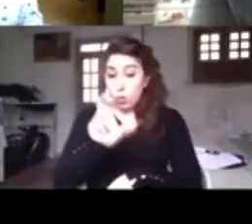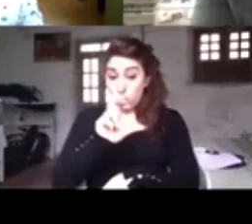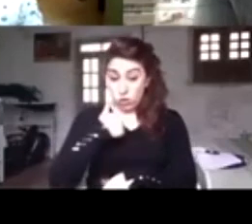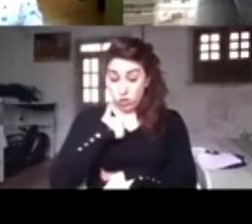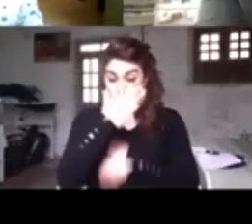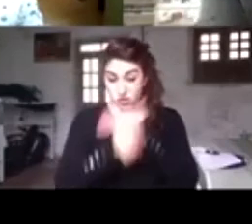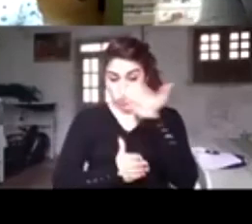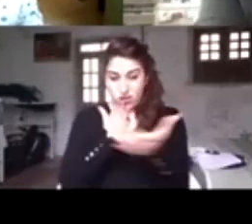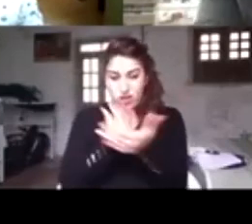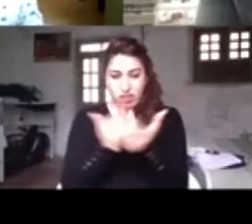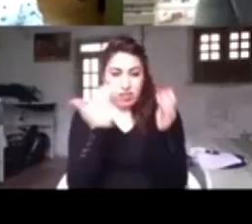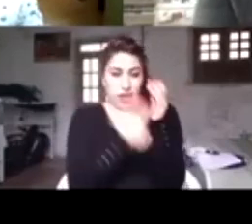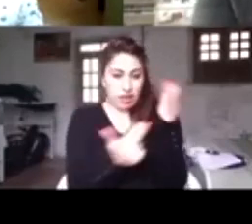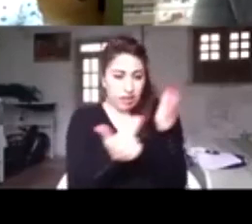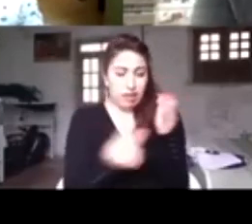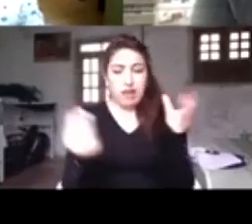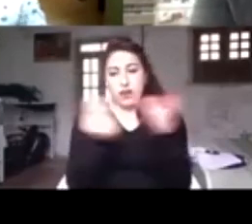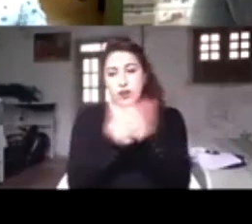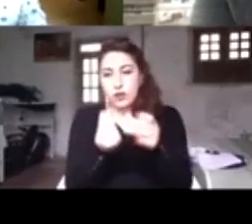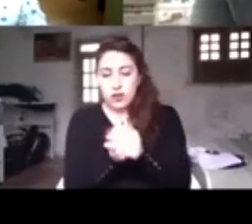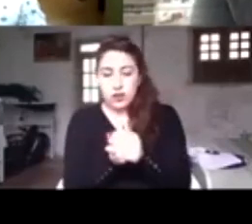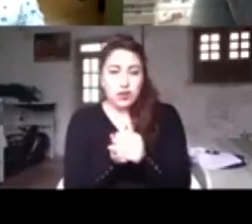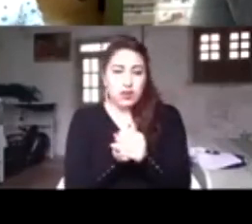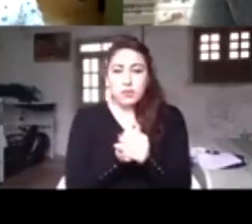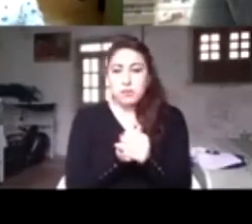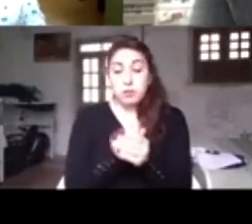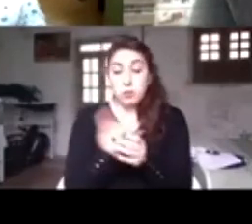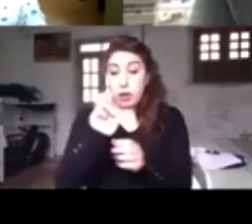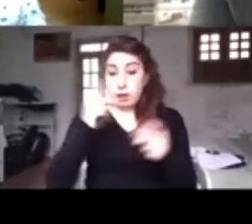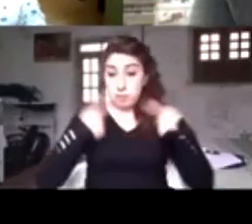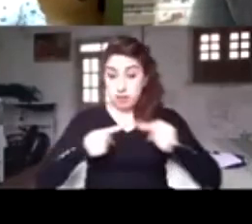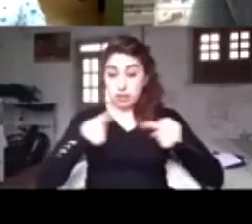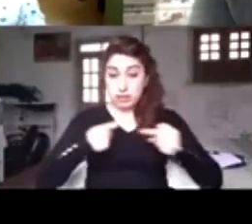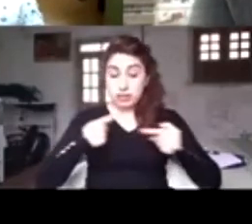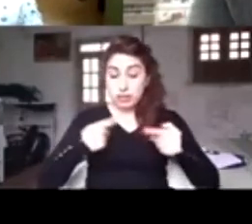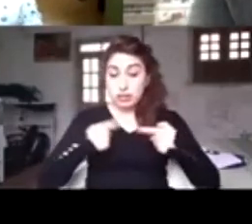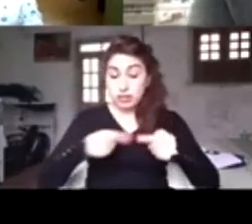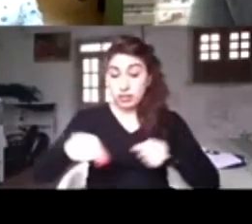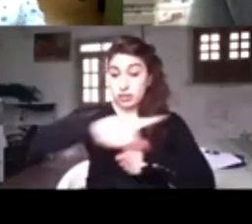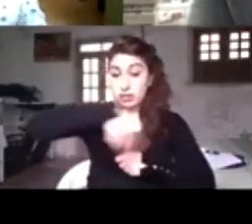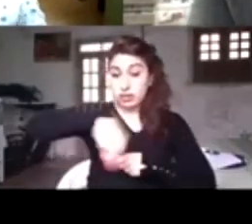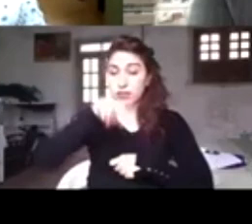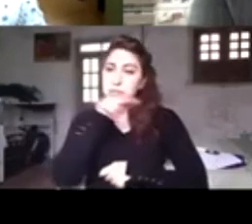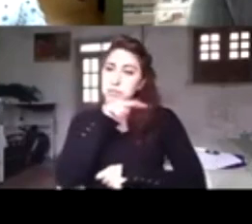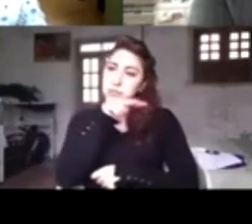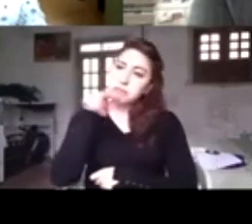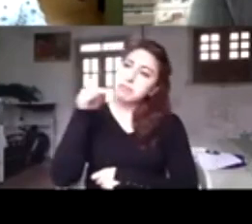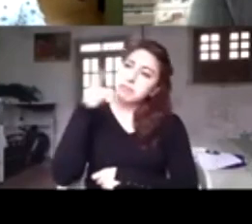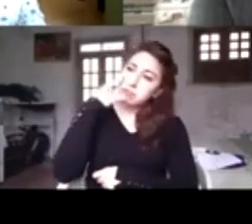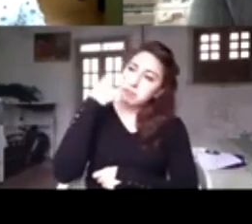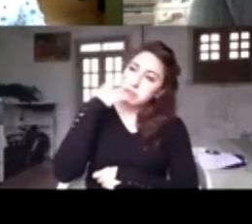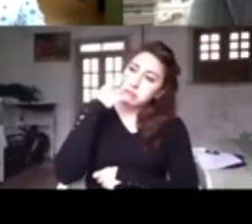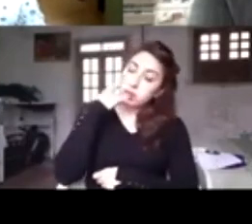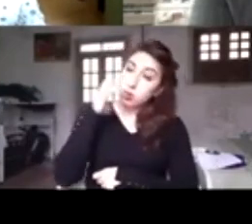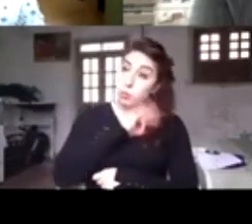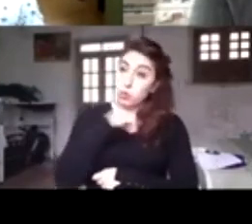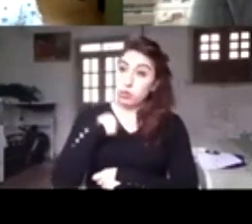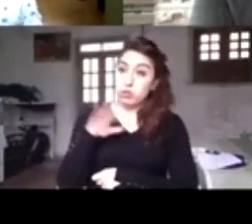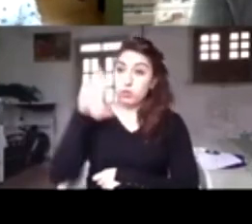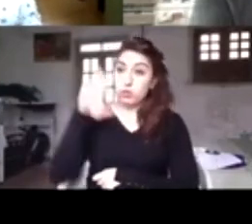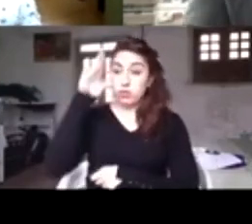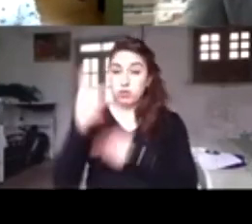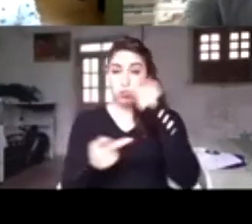en todos los casos, cuando los participantes tienen posibilidad de manifestar su sentir, a diferencia ahorita en